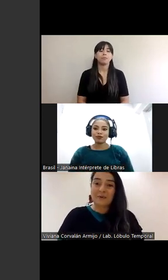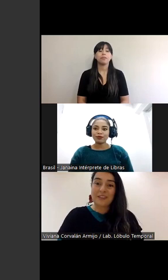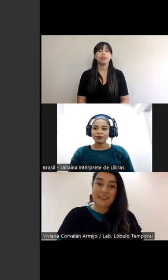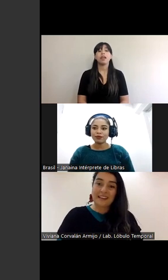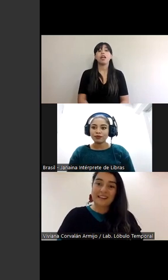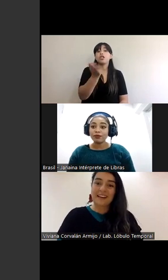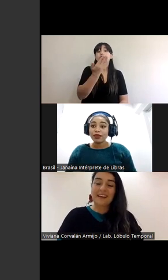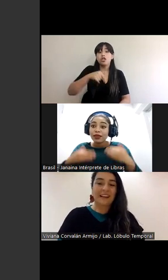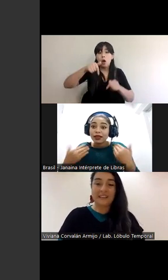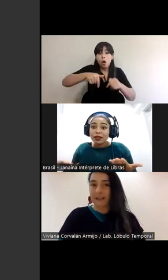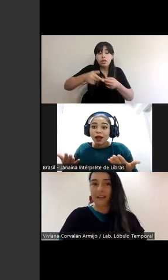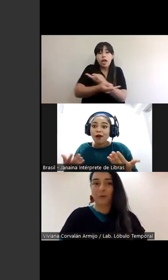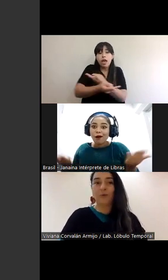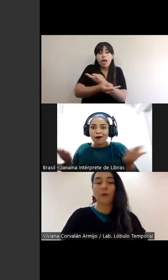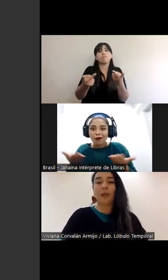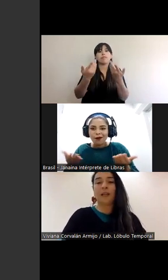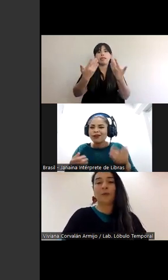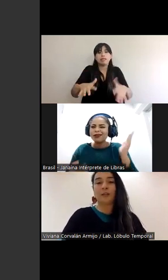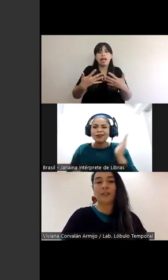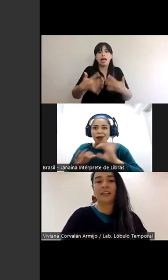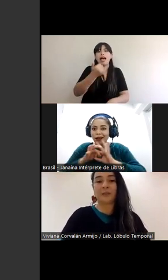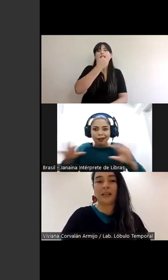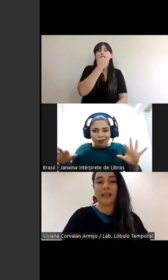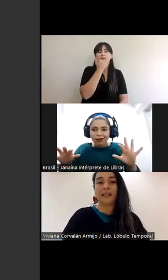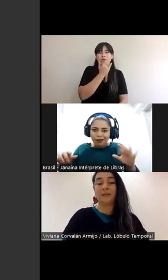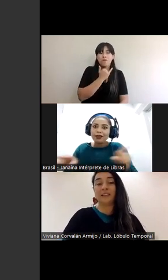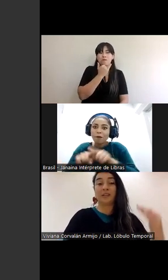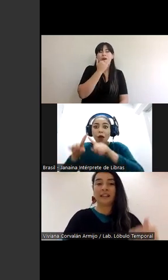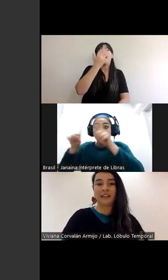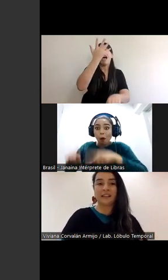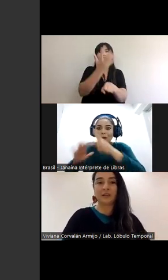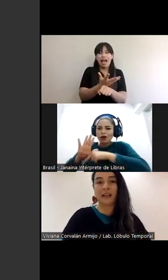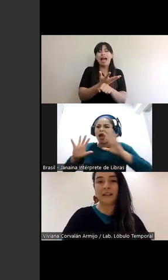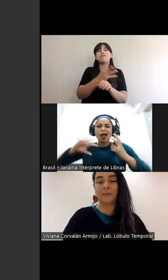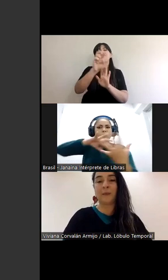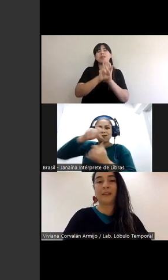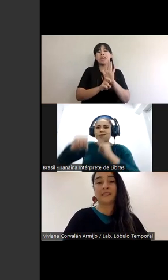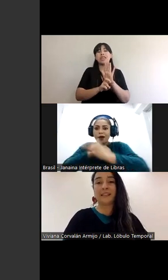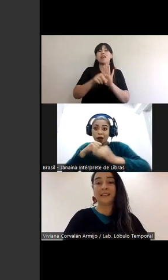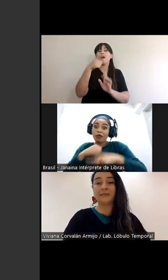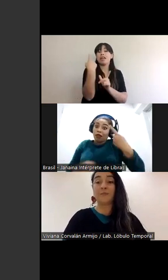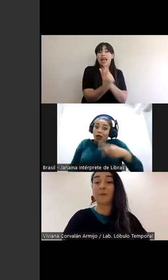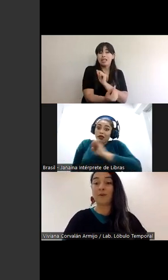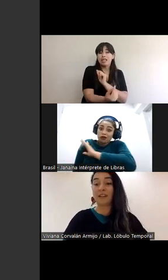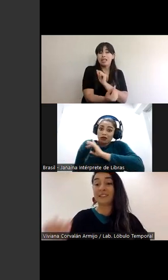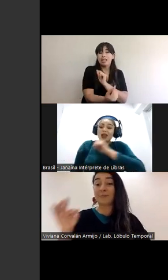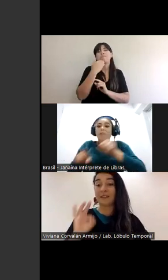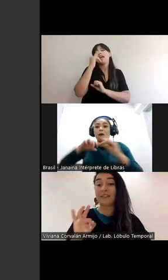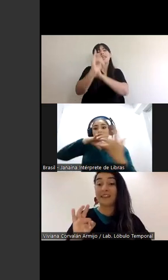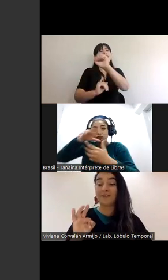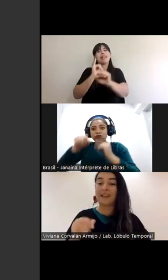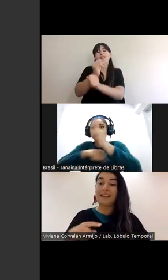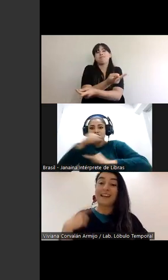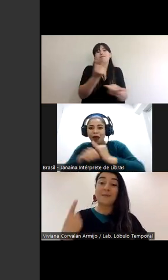lanzar, hoy día ya está libre en YouTube, el proyecto internacional, nacional e internacional de mis primeras señas. Lanzamos